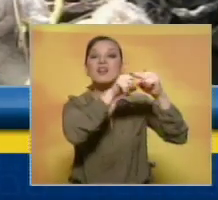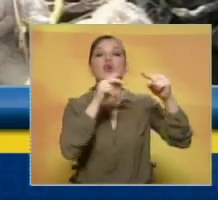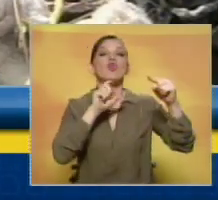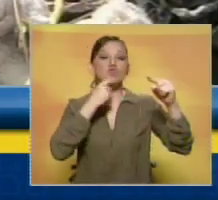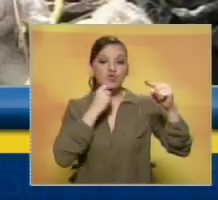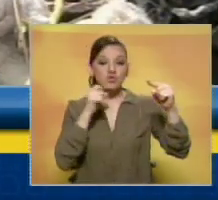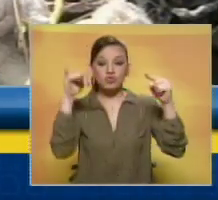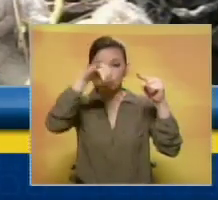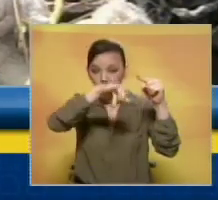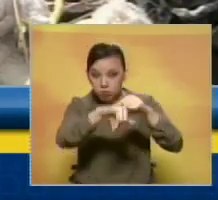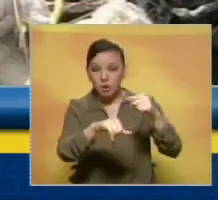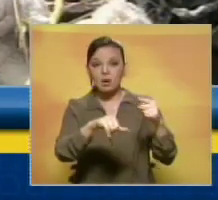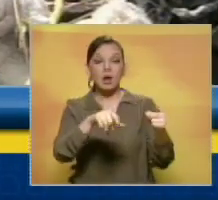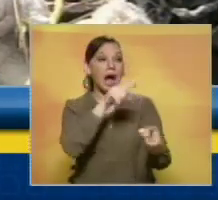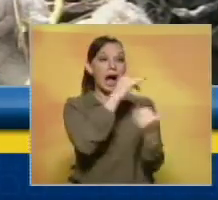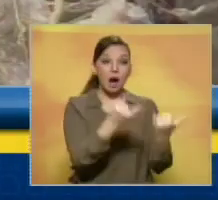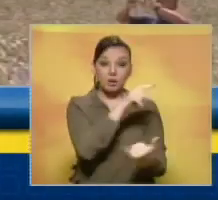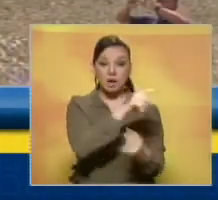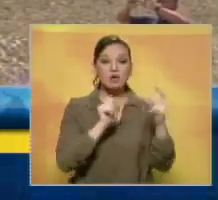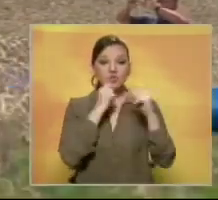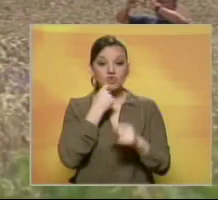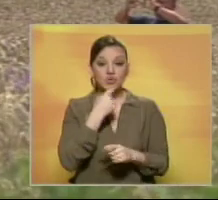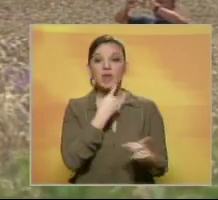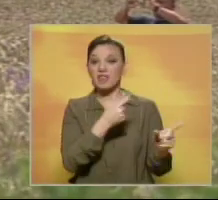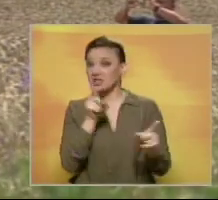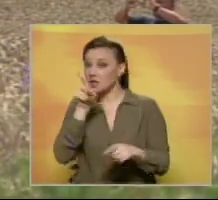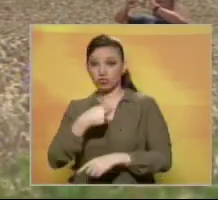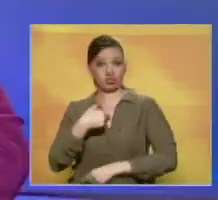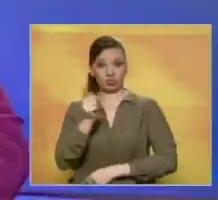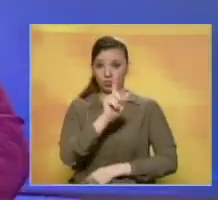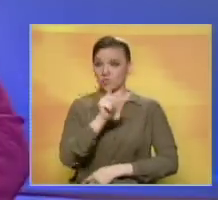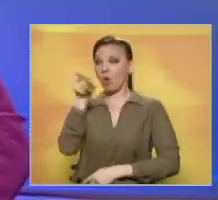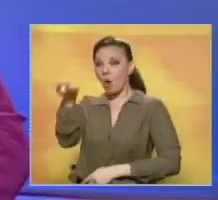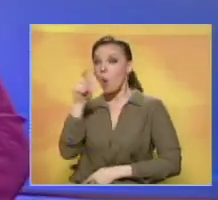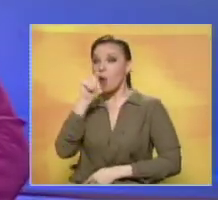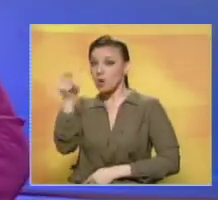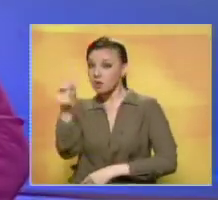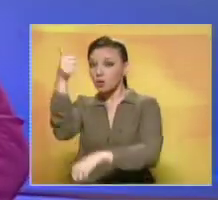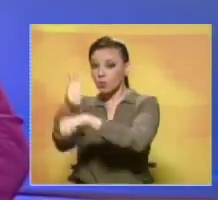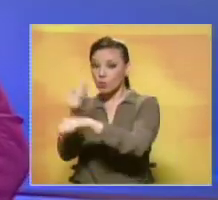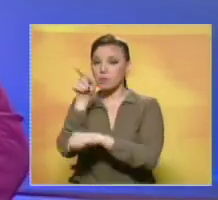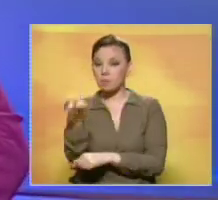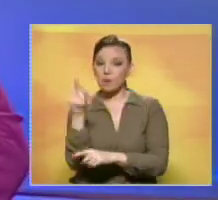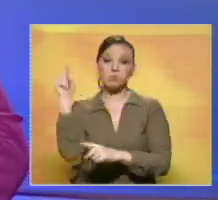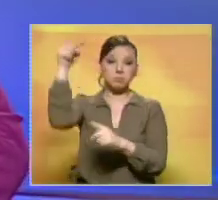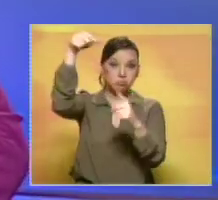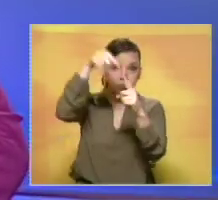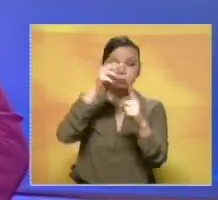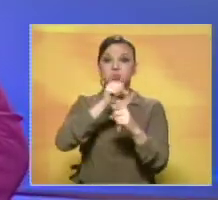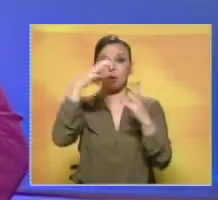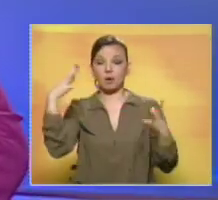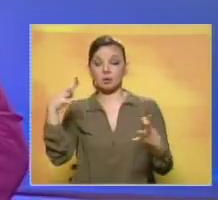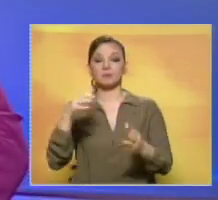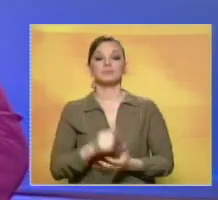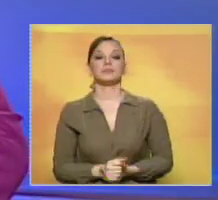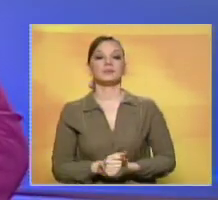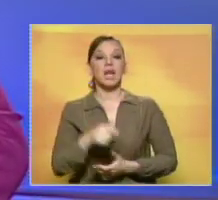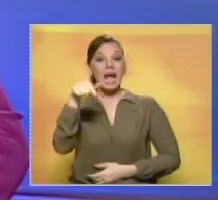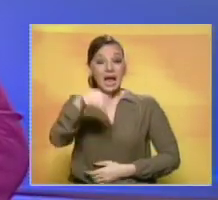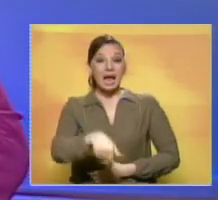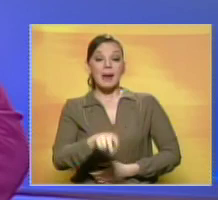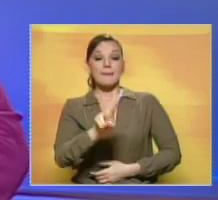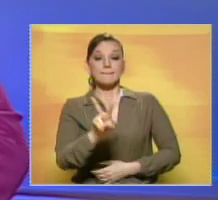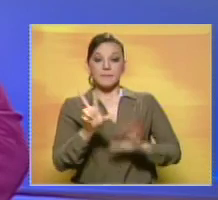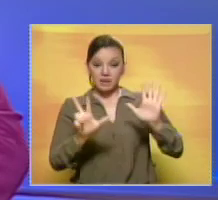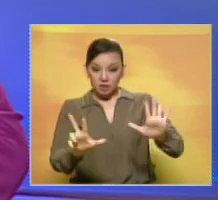mientras Moscú sugiere que el responsable de la tragedia es Ucrania. Este martes ascendió a 28 el número de soldados